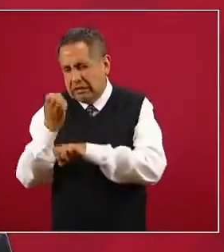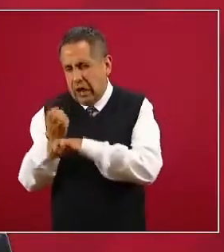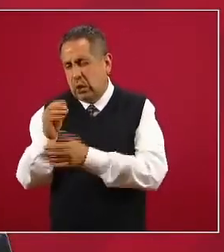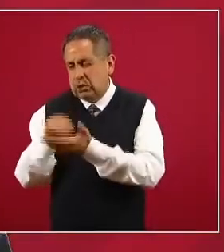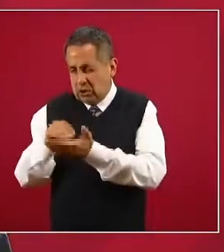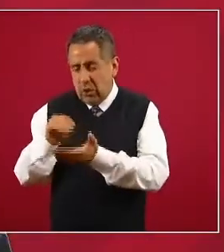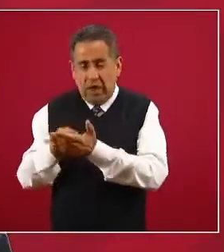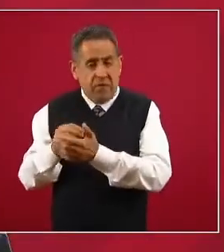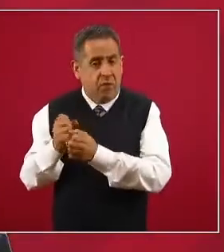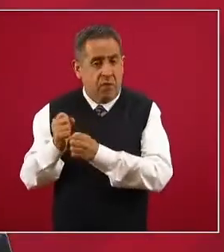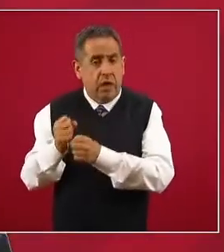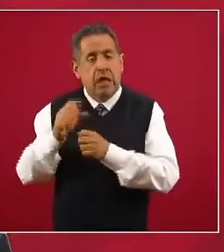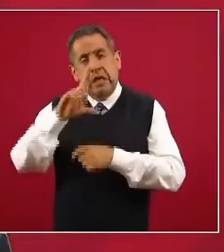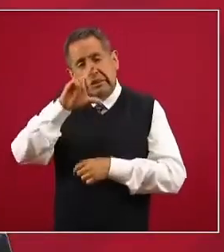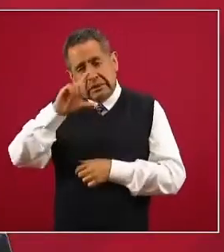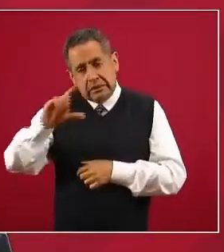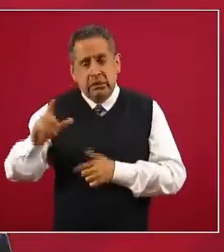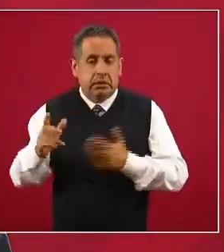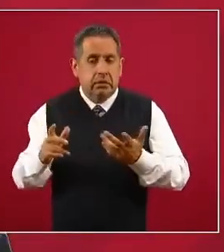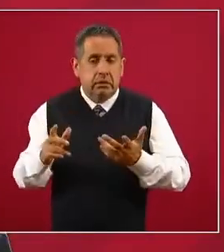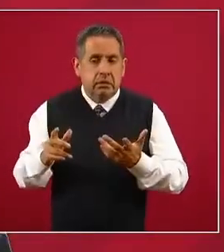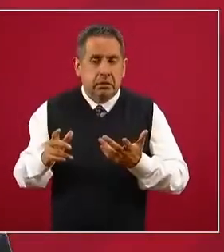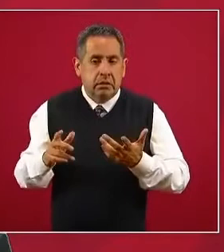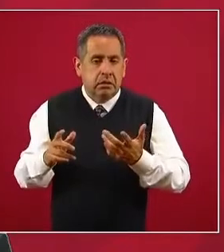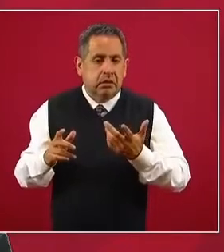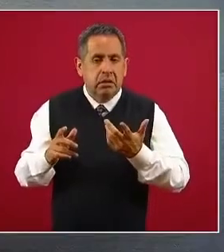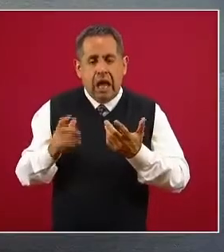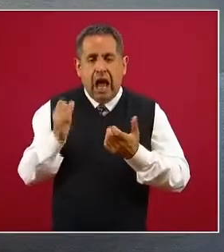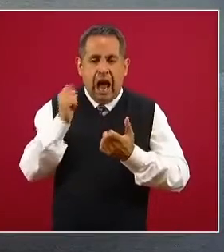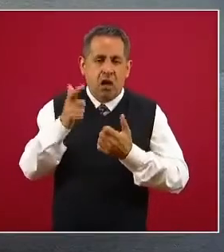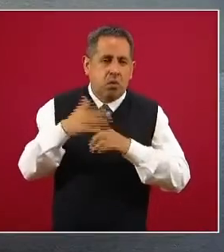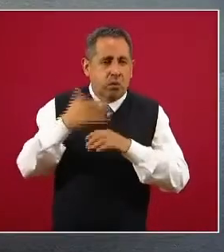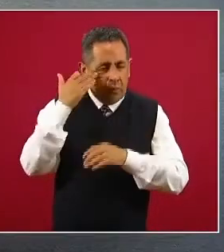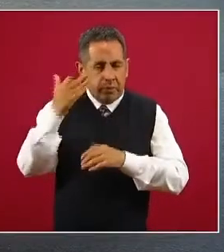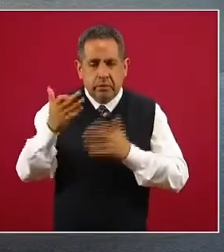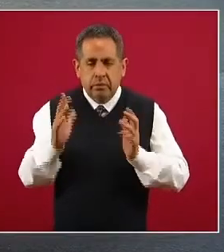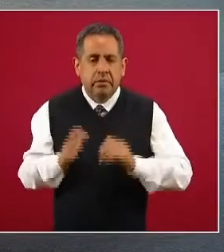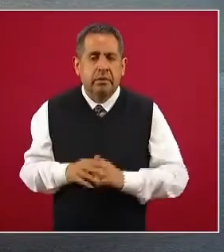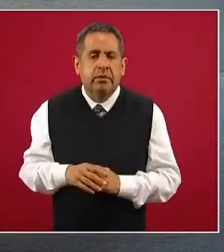en una fase de descenso de alguna magnitud o alguna duración.